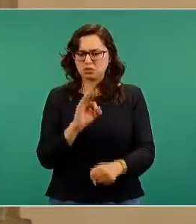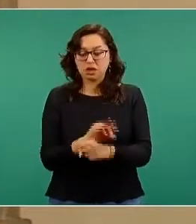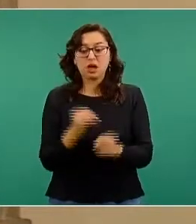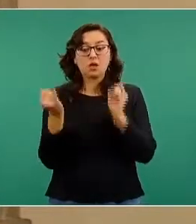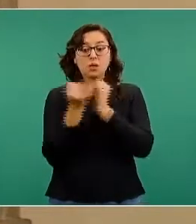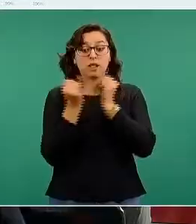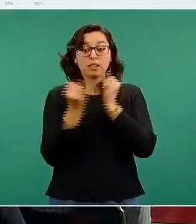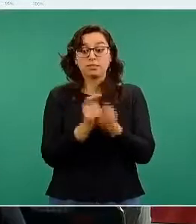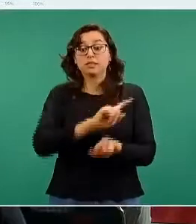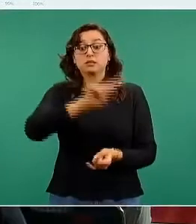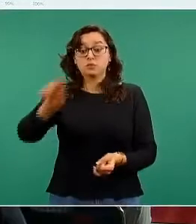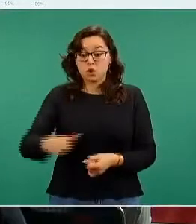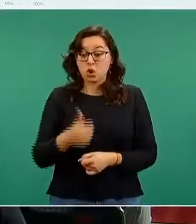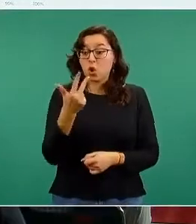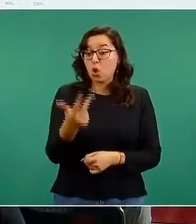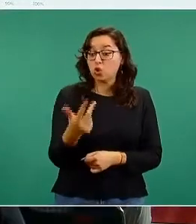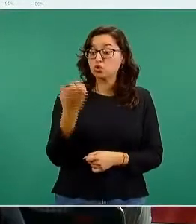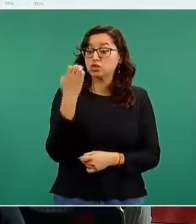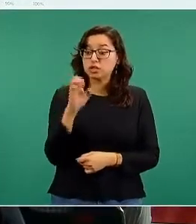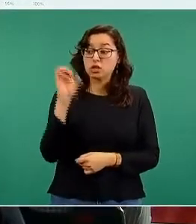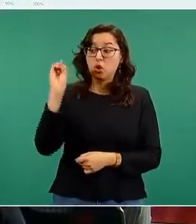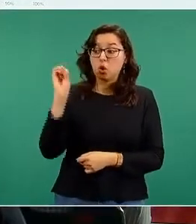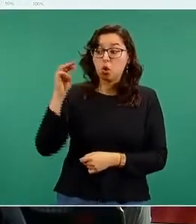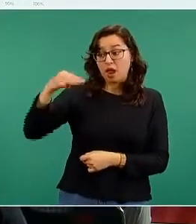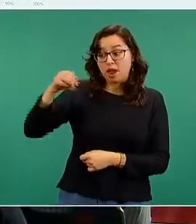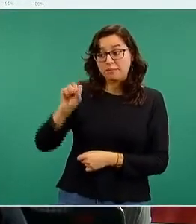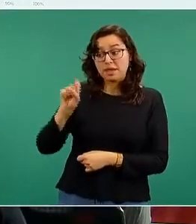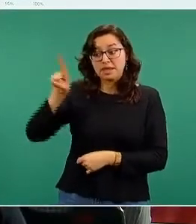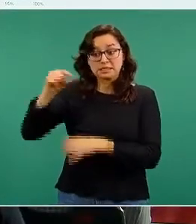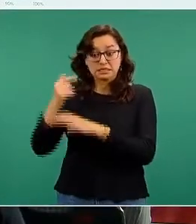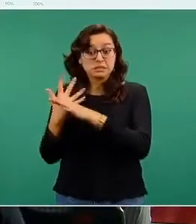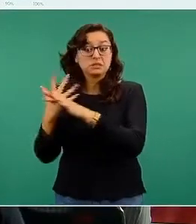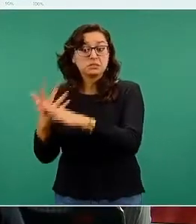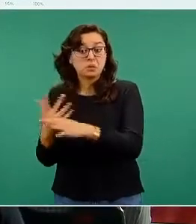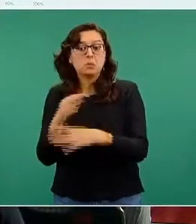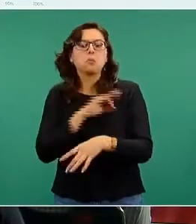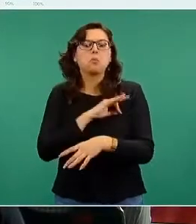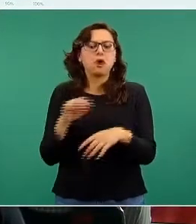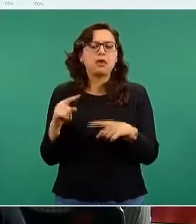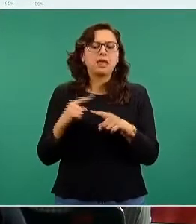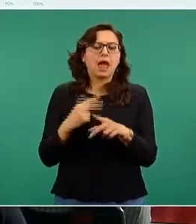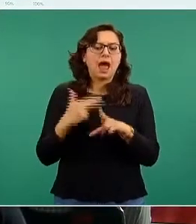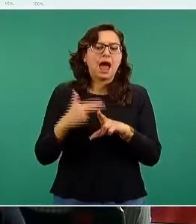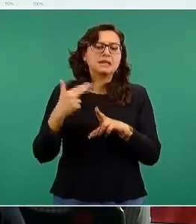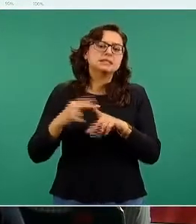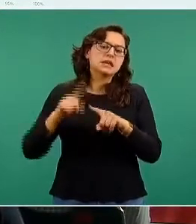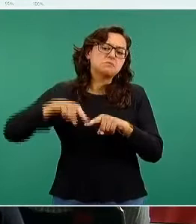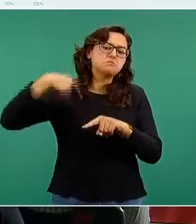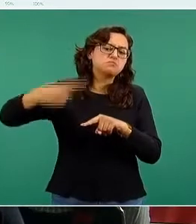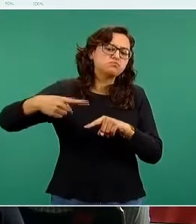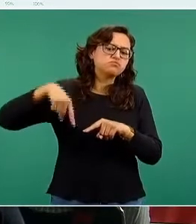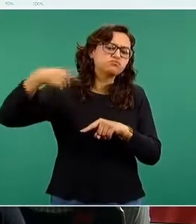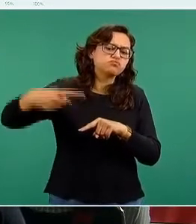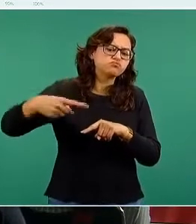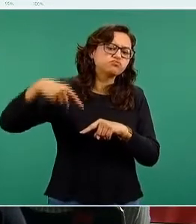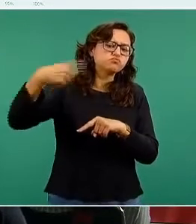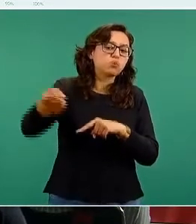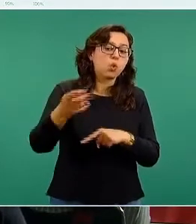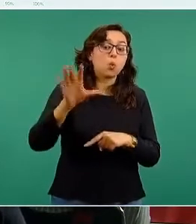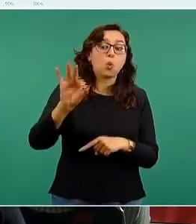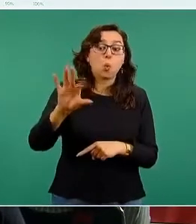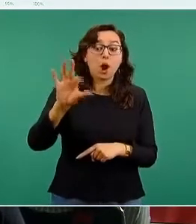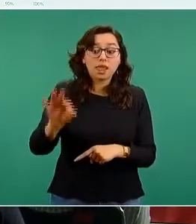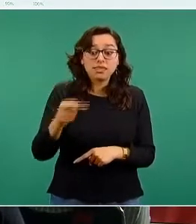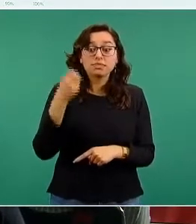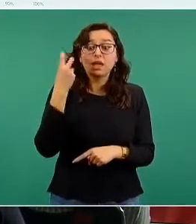de la Salud formula incluso la posibilidad de que se extienda hasta 42 días. Esto ofrece grandes